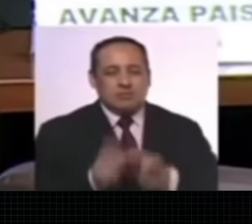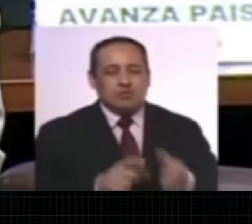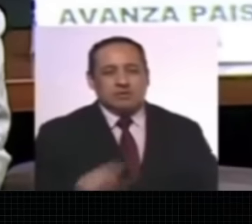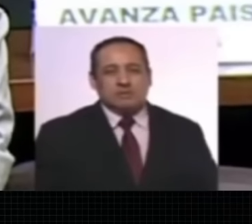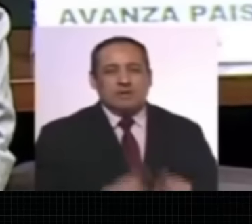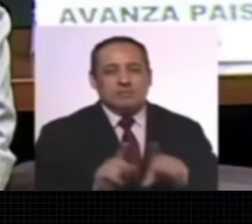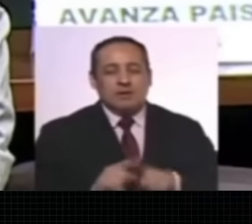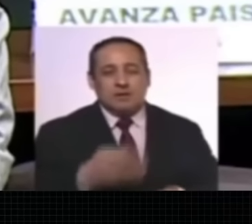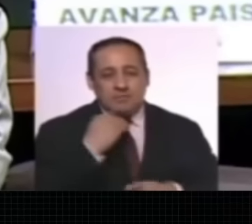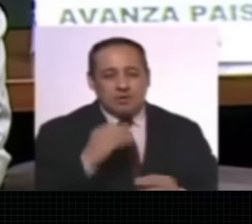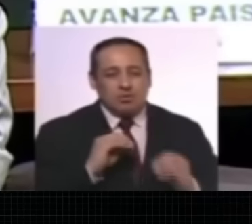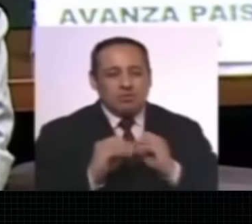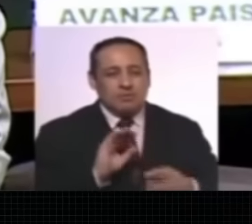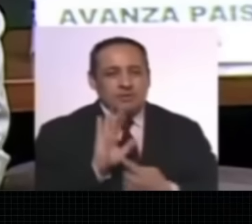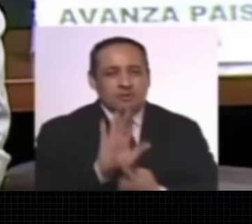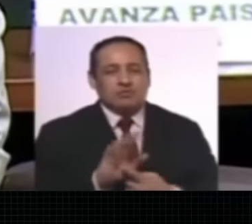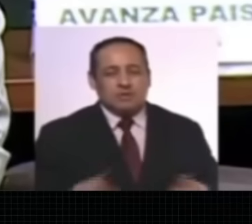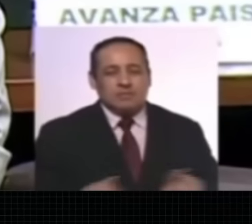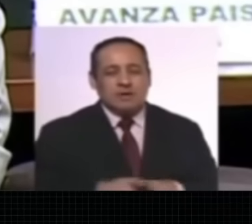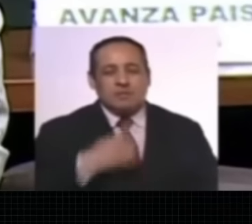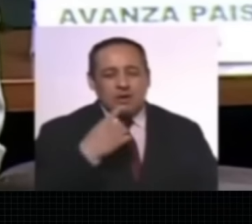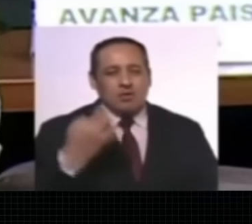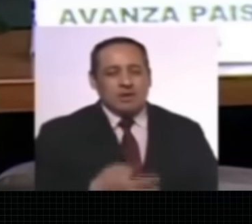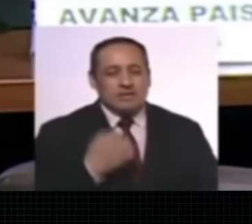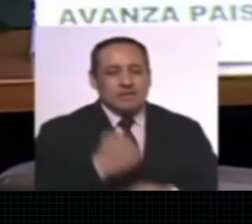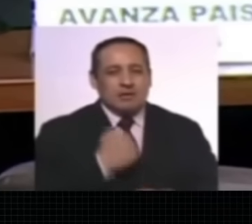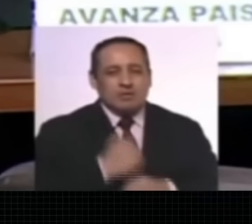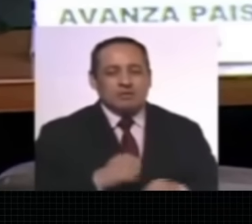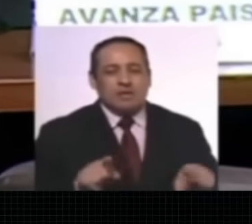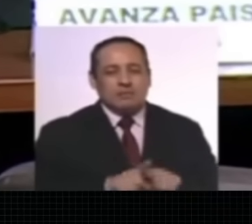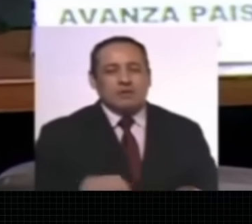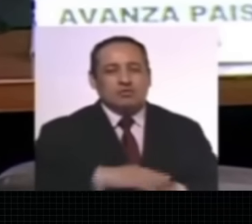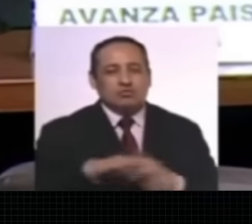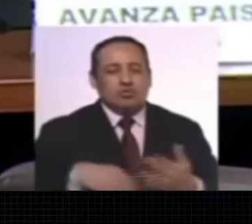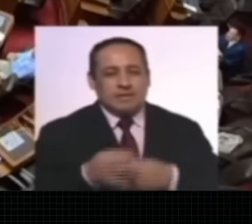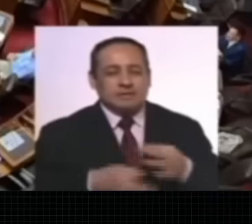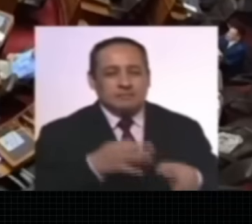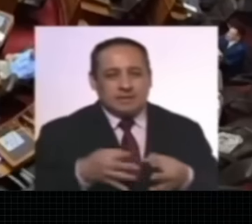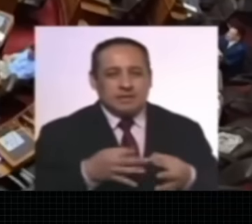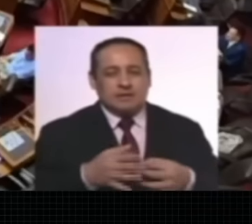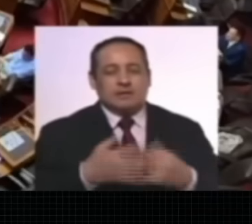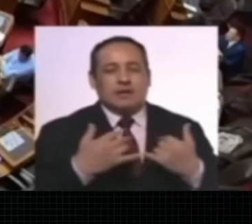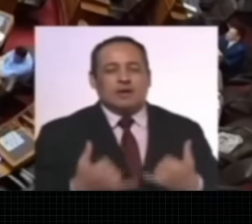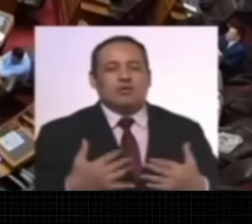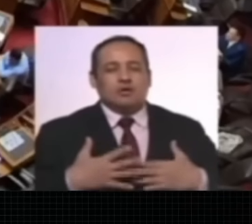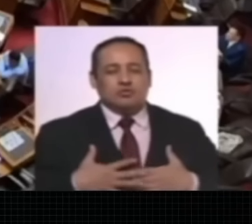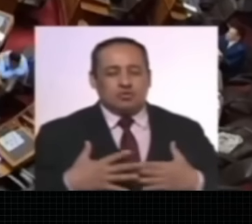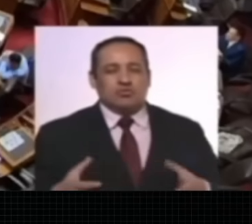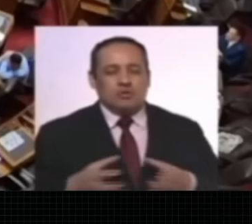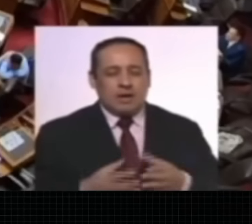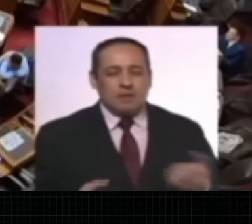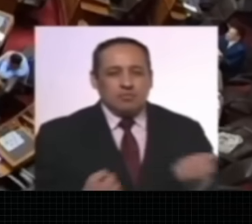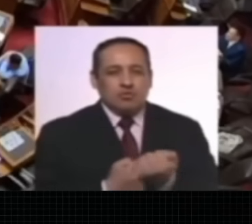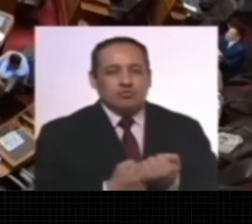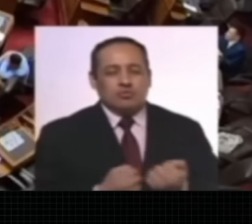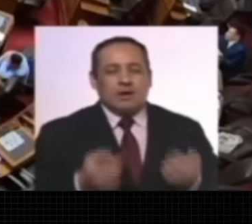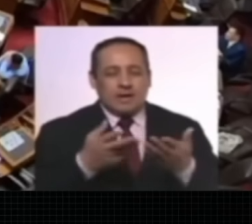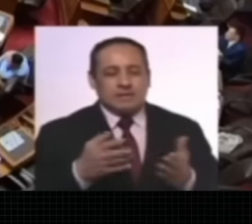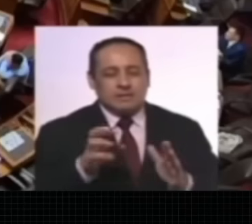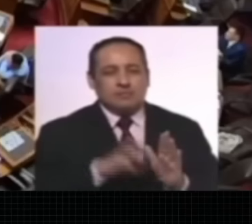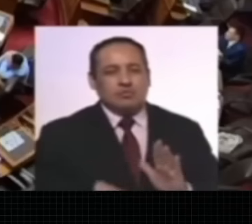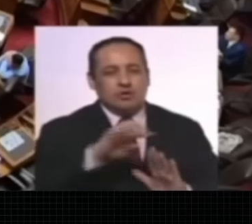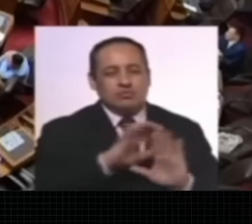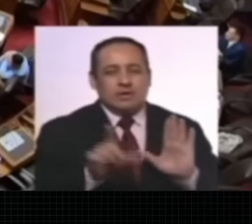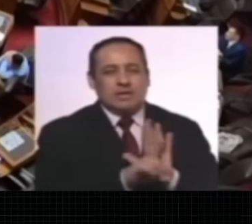mejor representación mejor calidad y todo a un menor costo nuestro apoyo a este